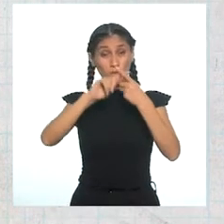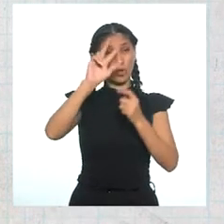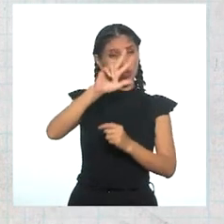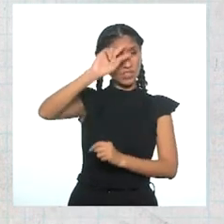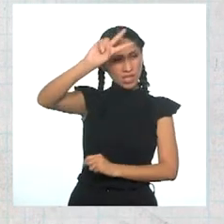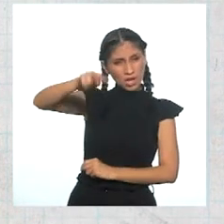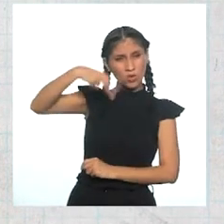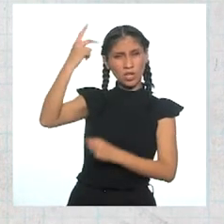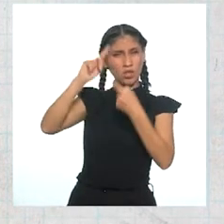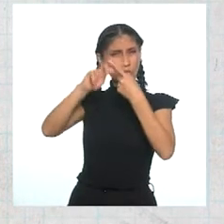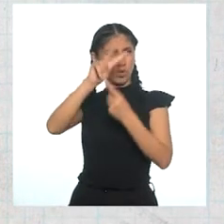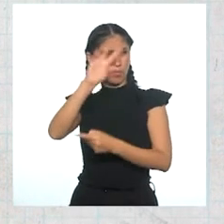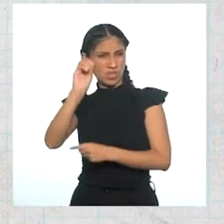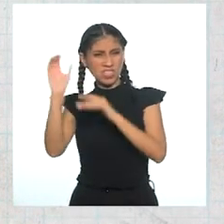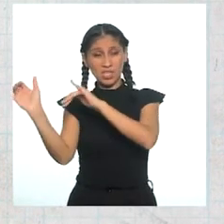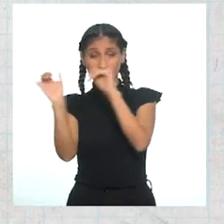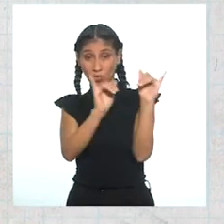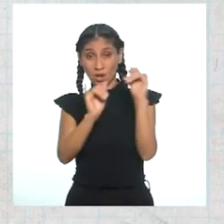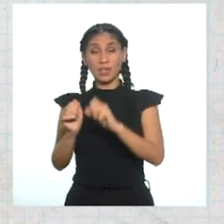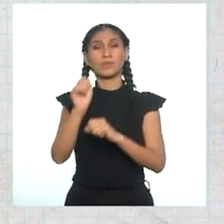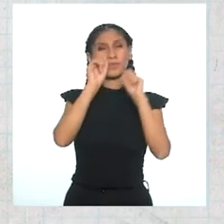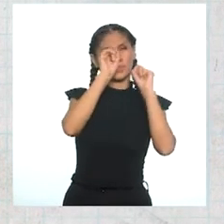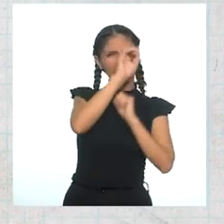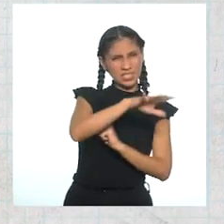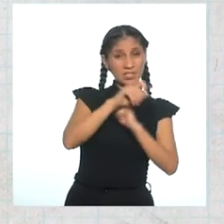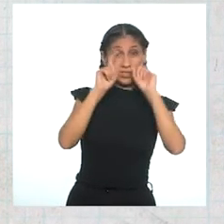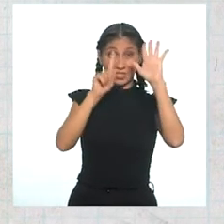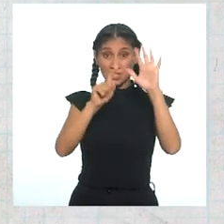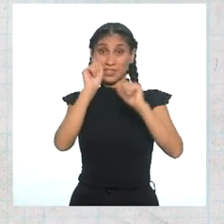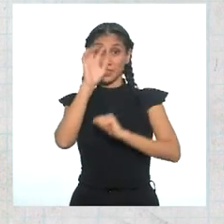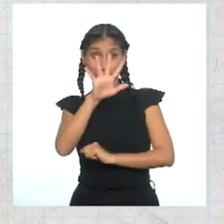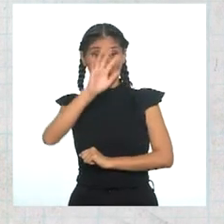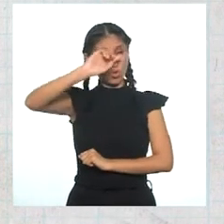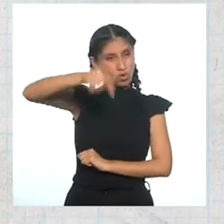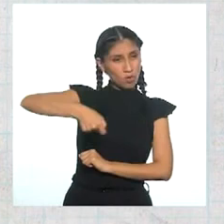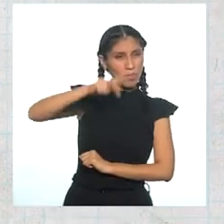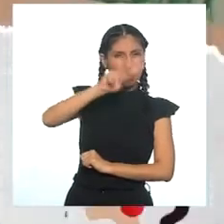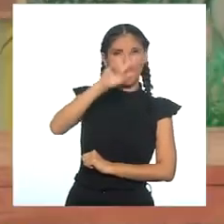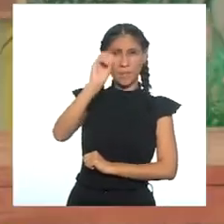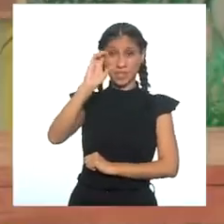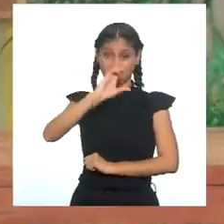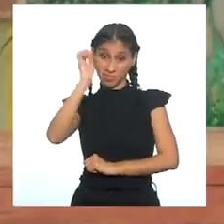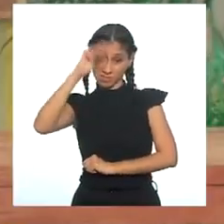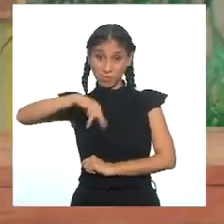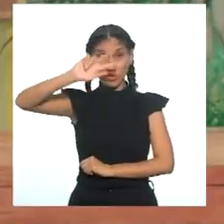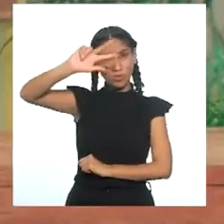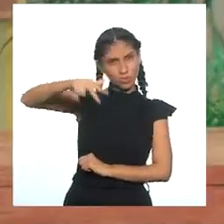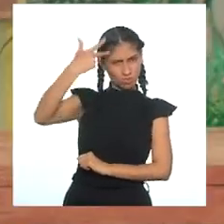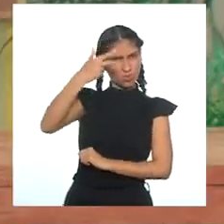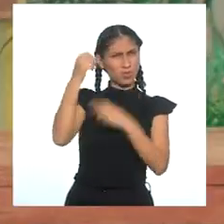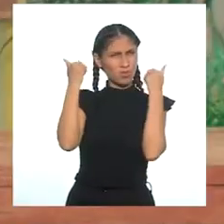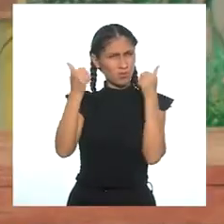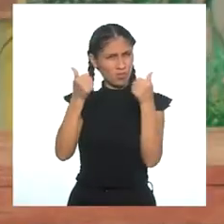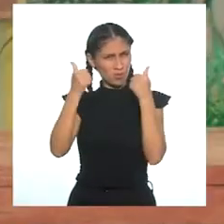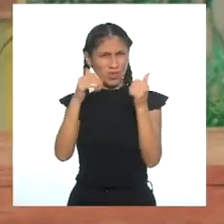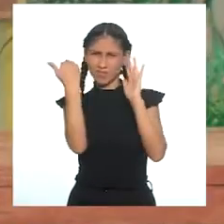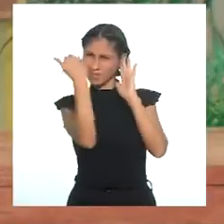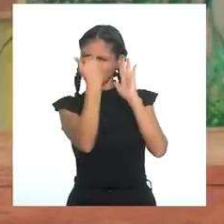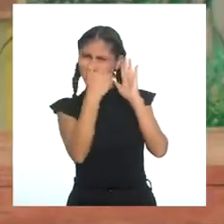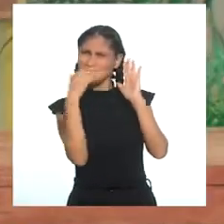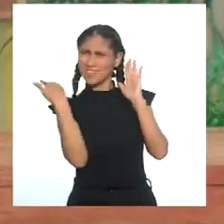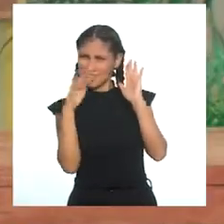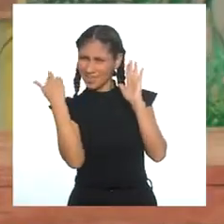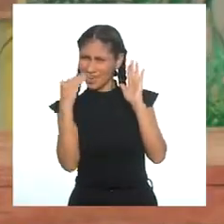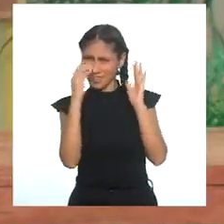por 20, lo cual resulta 565,20 centímetros cúbicos. ¡Genial! Ya tenemos el volumen de